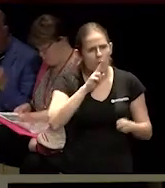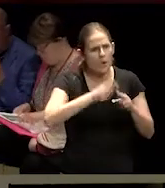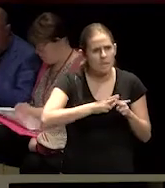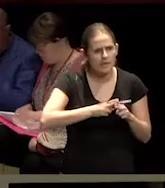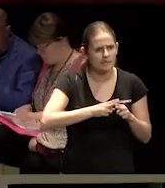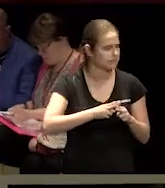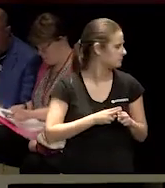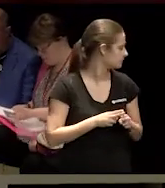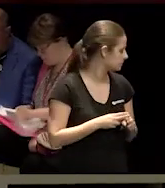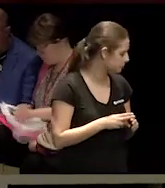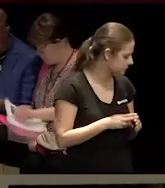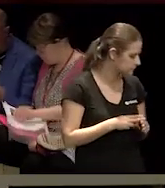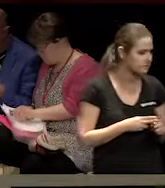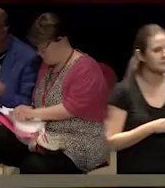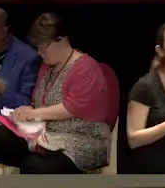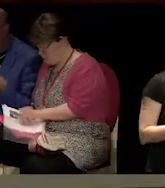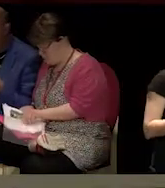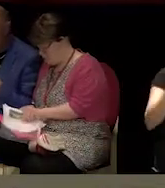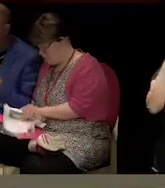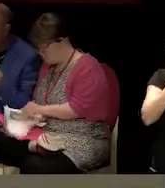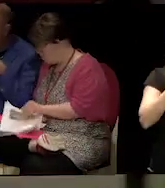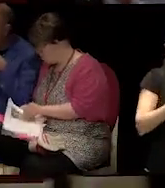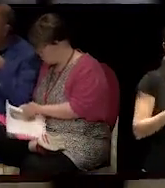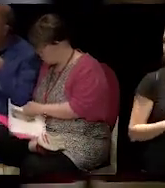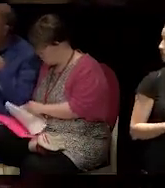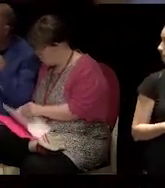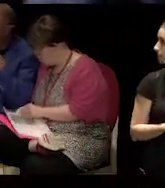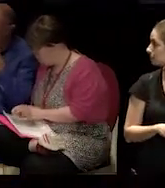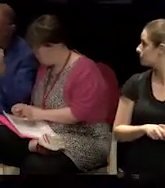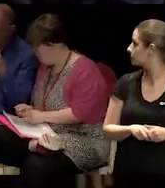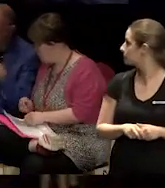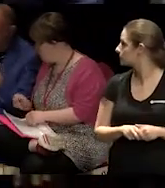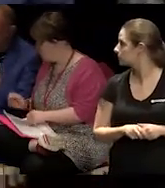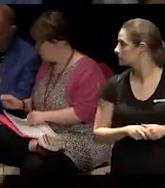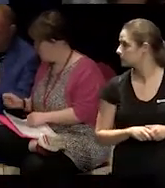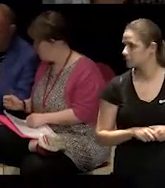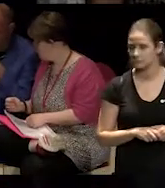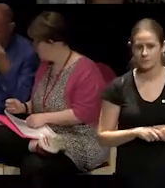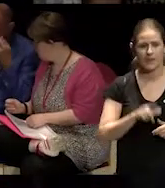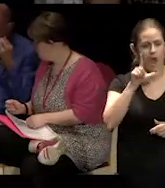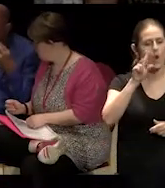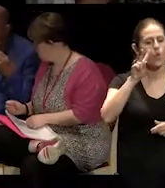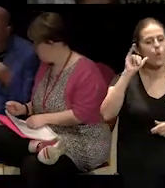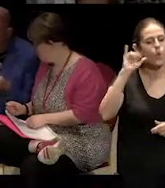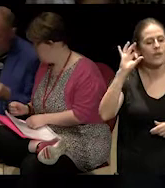de Cesia, ¿era? Cesia. Luis. A Luis.